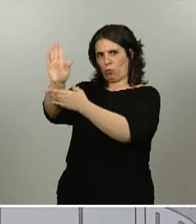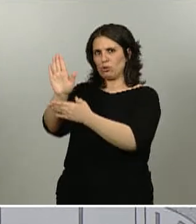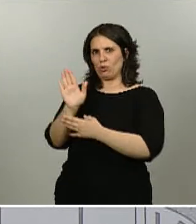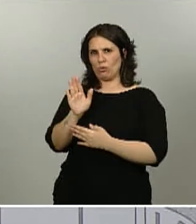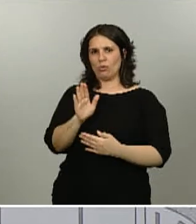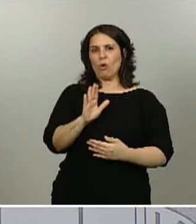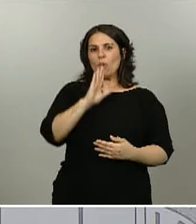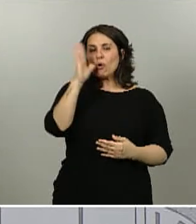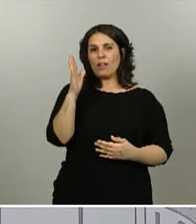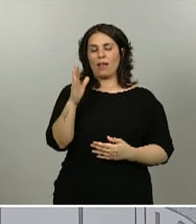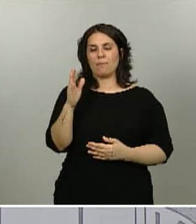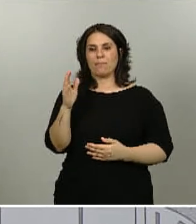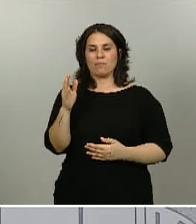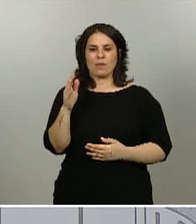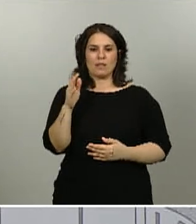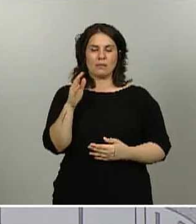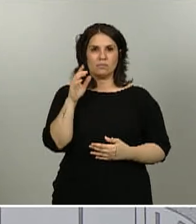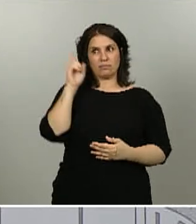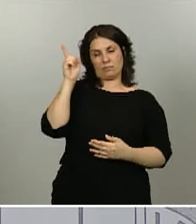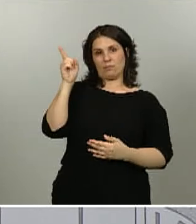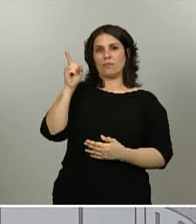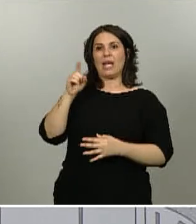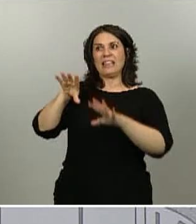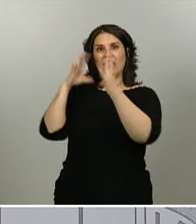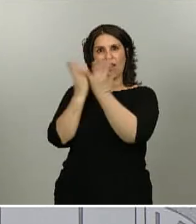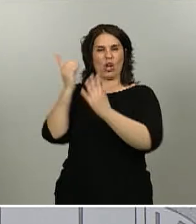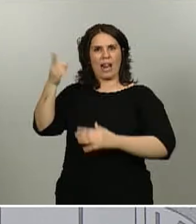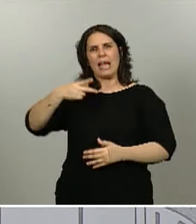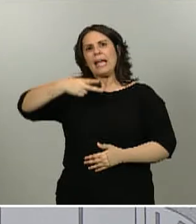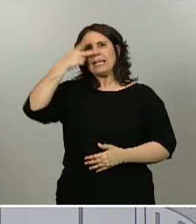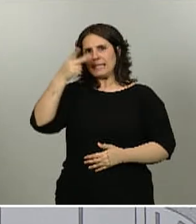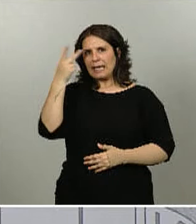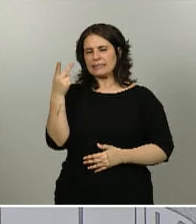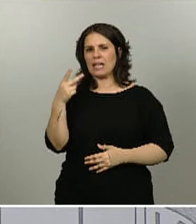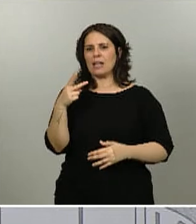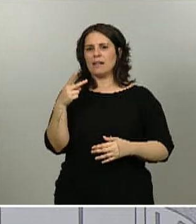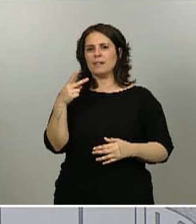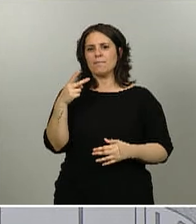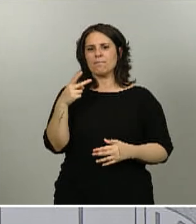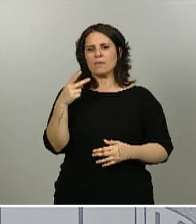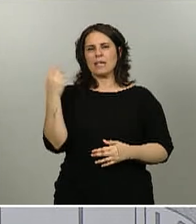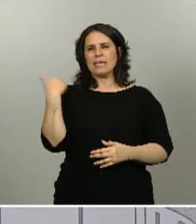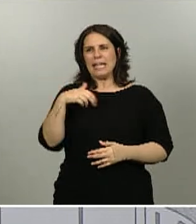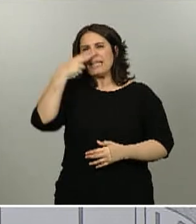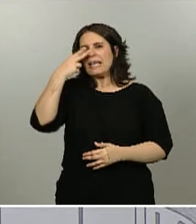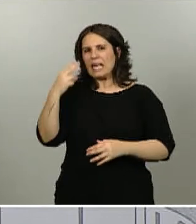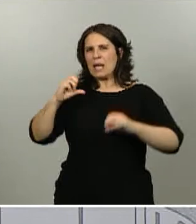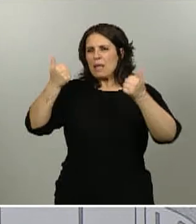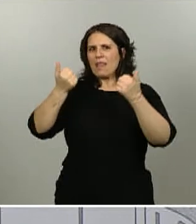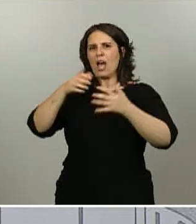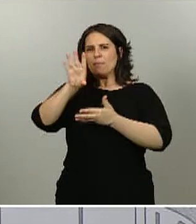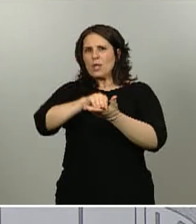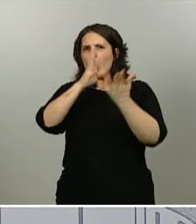que a estos organismos internacionales les interesaba que se pusieran en marcha, y sobre todo están muy sorprendidos con que hayamos